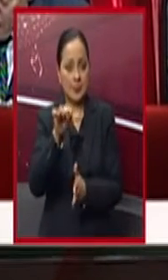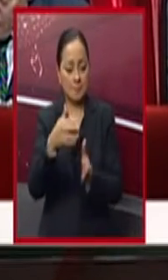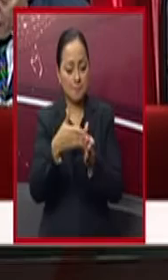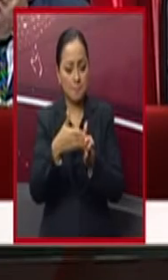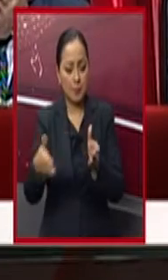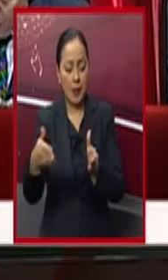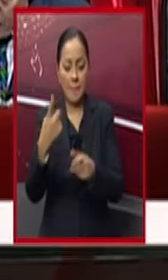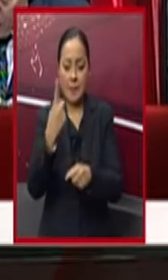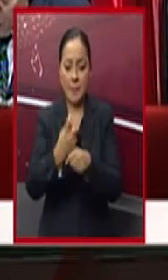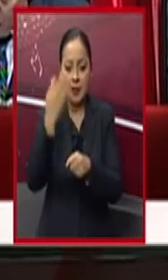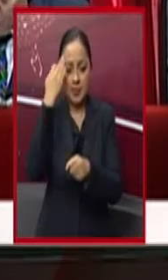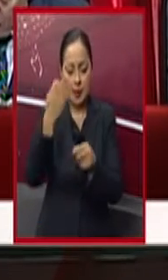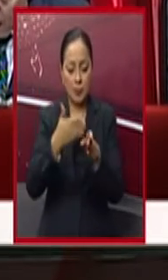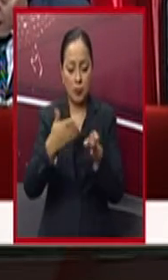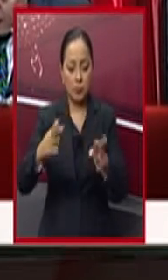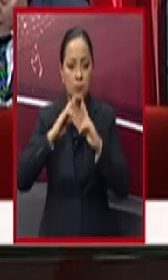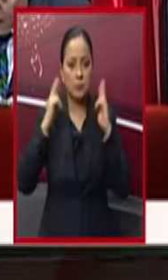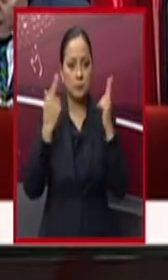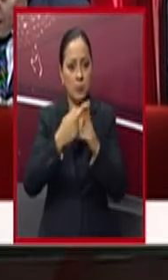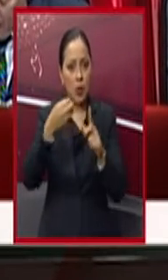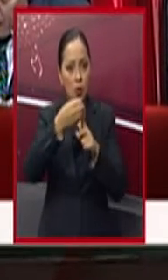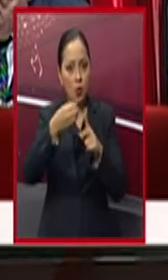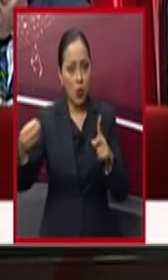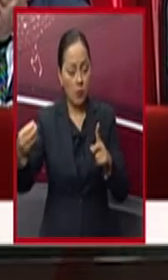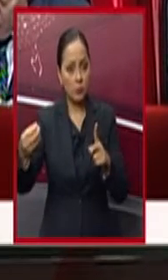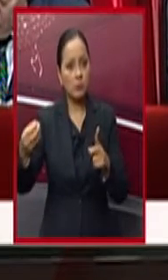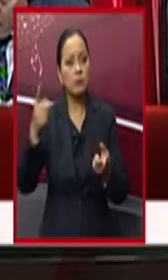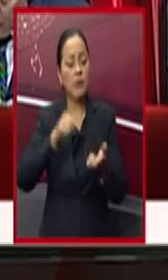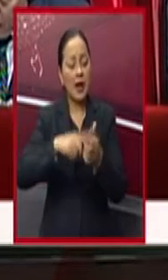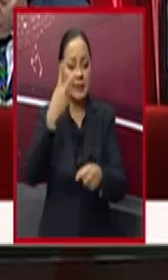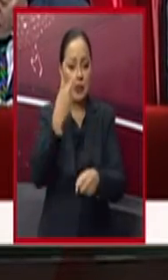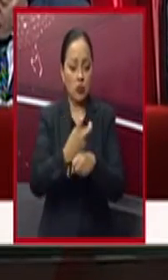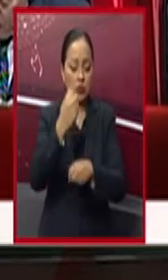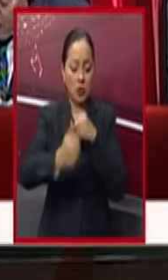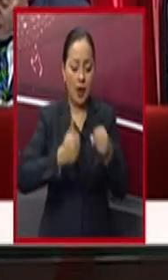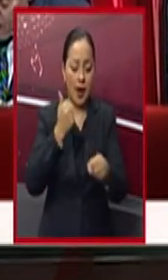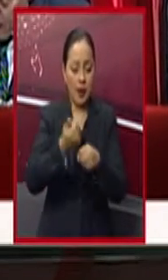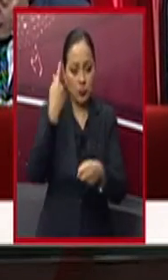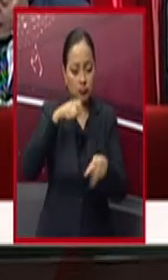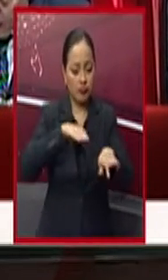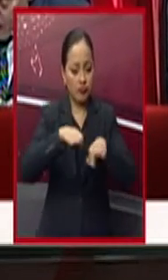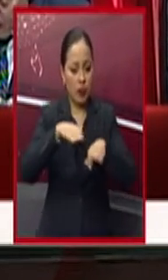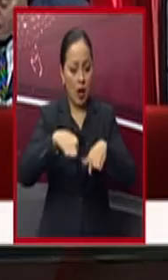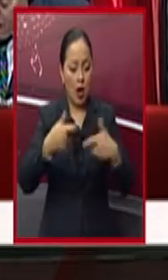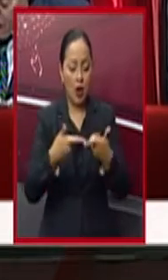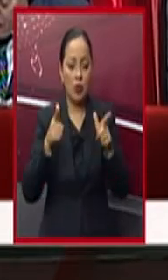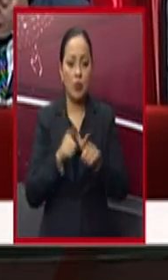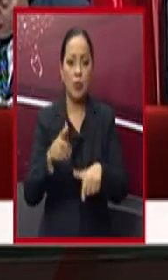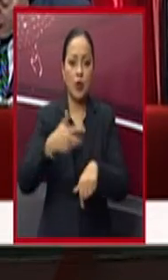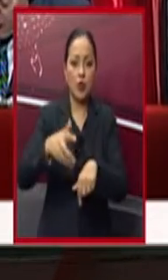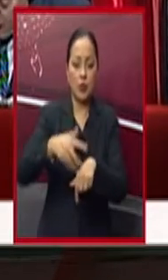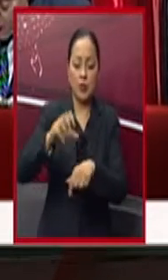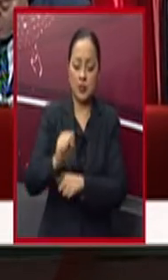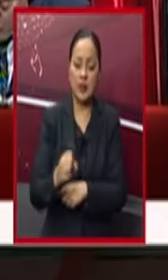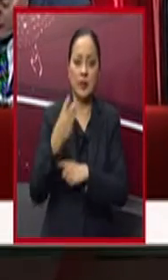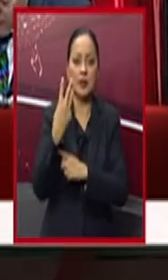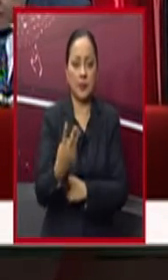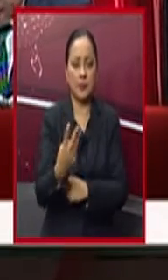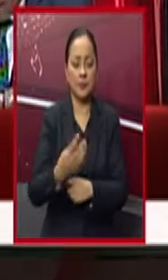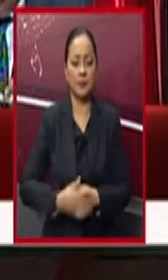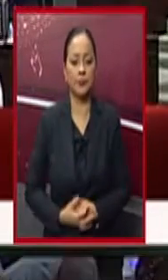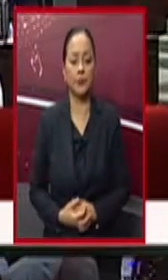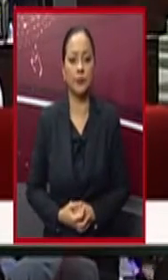el primer periodo de sesiones ordinarias del segundo año de ejercicio de la 63ª